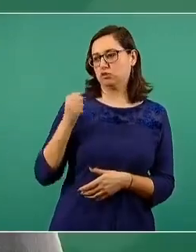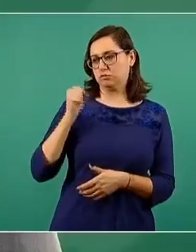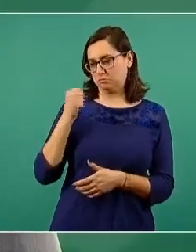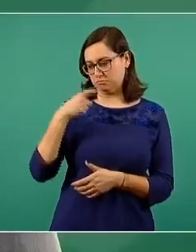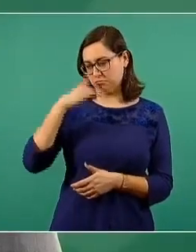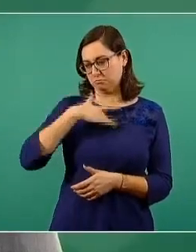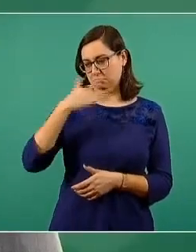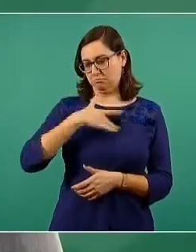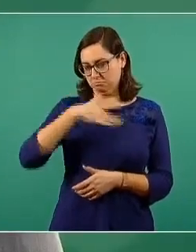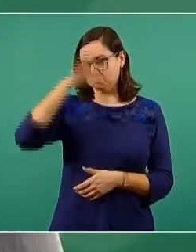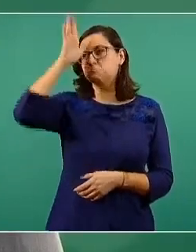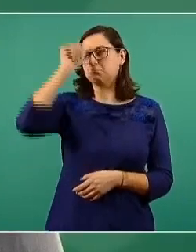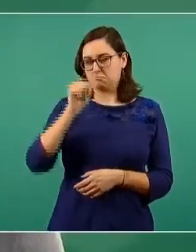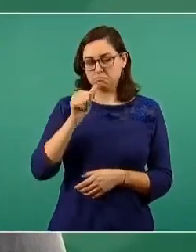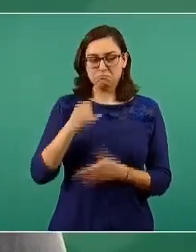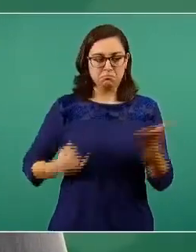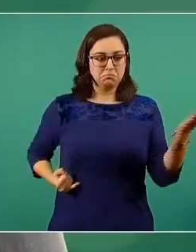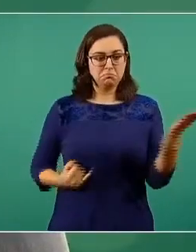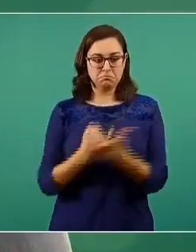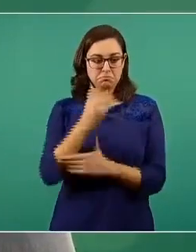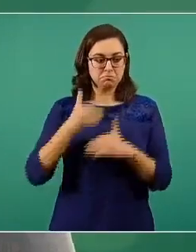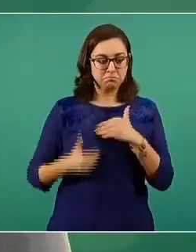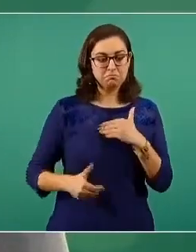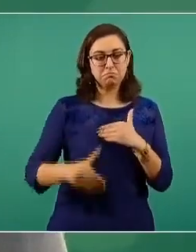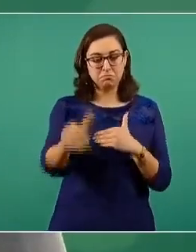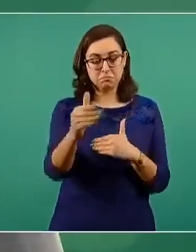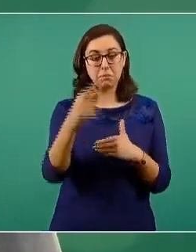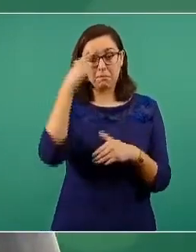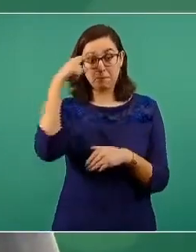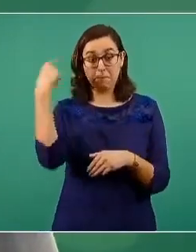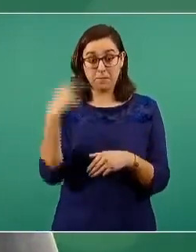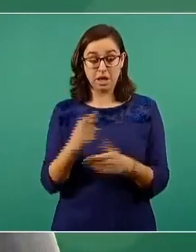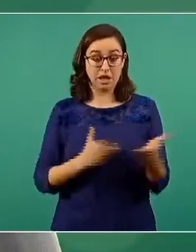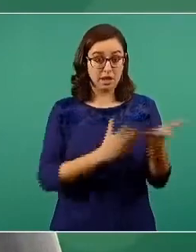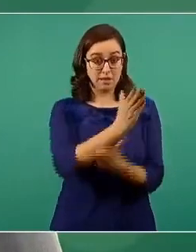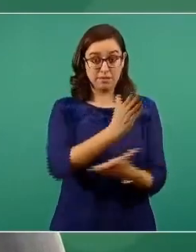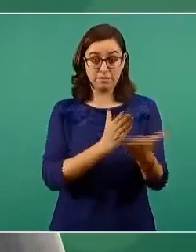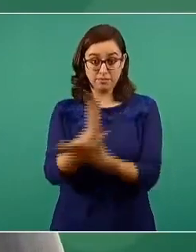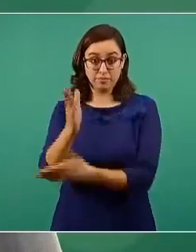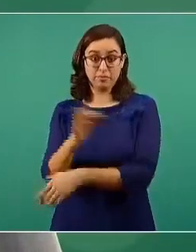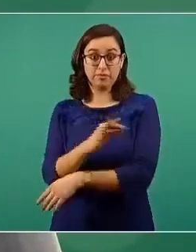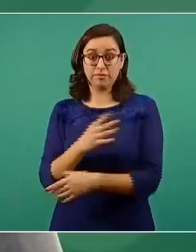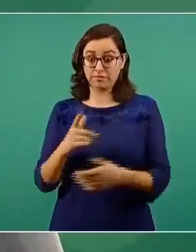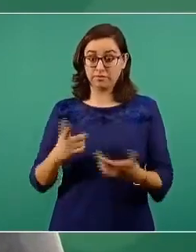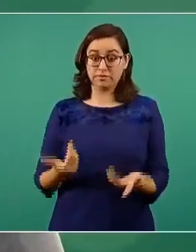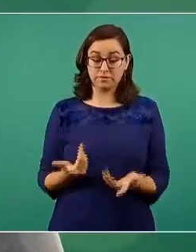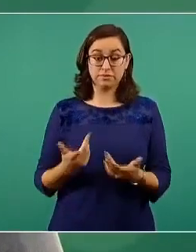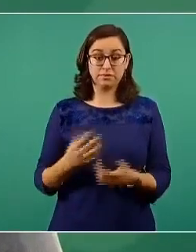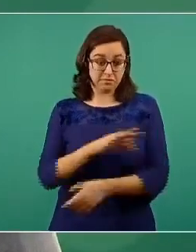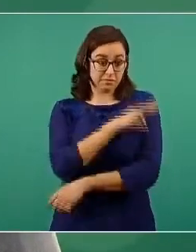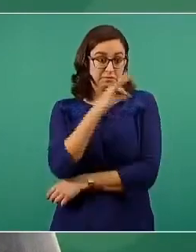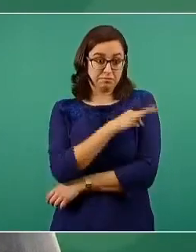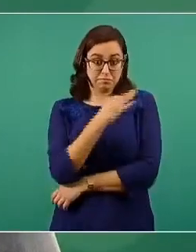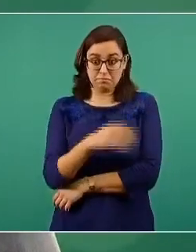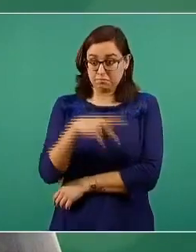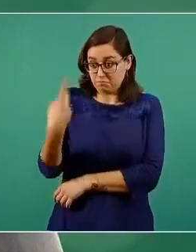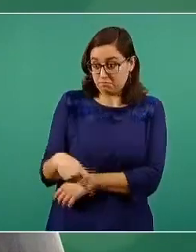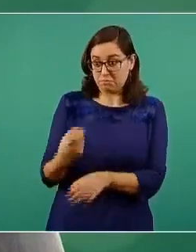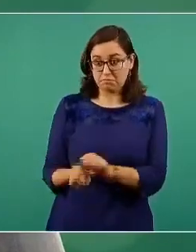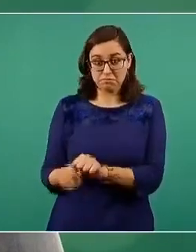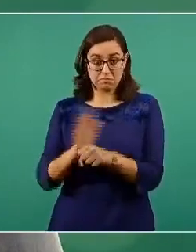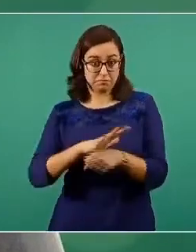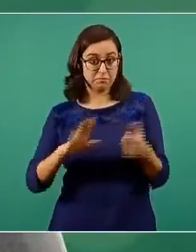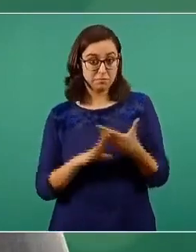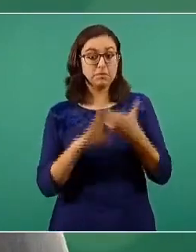esta mirada solidaria, no solo para favorecer el acceso de nuestros países a una vacuna contra el